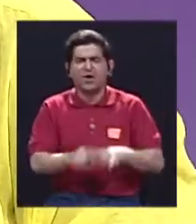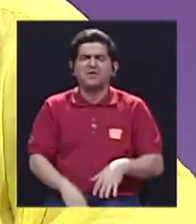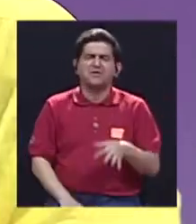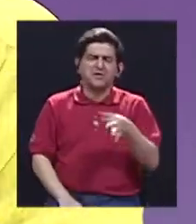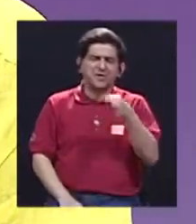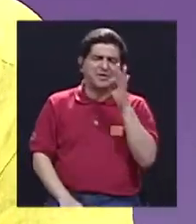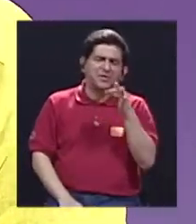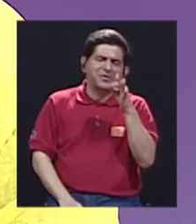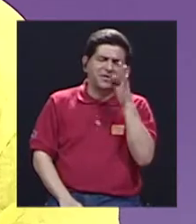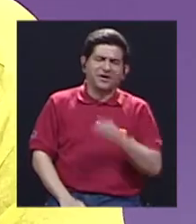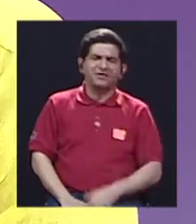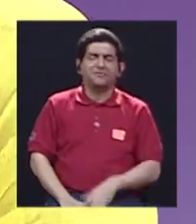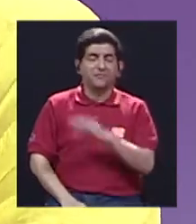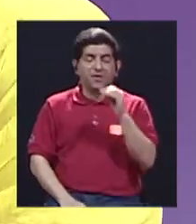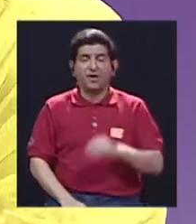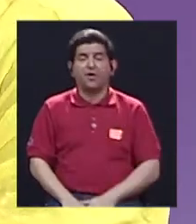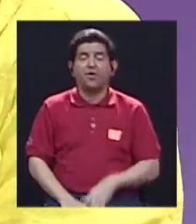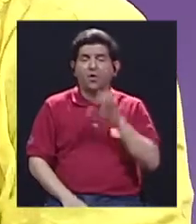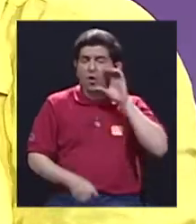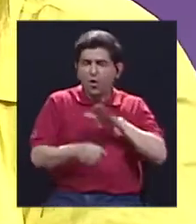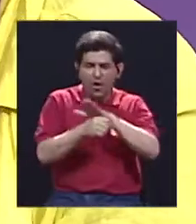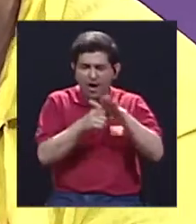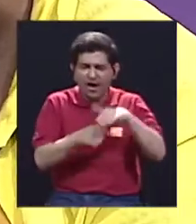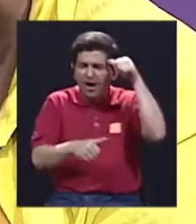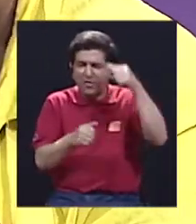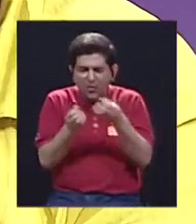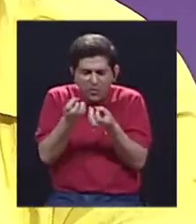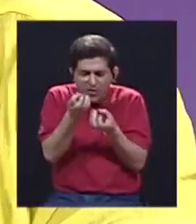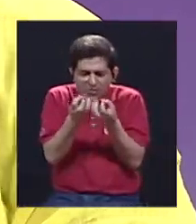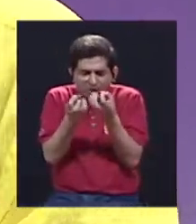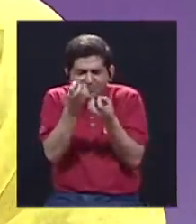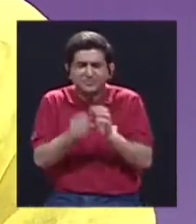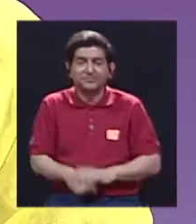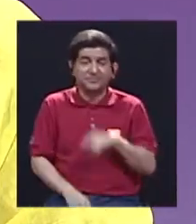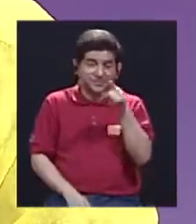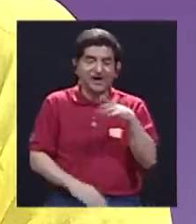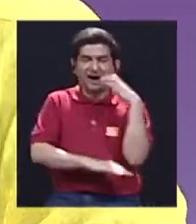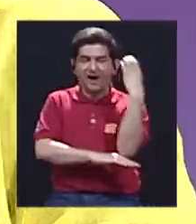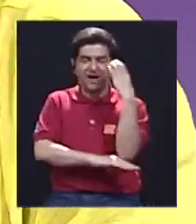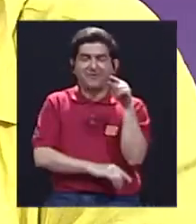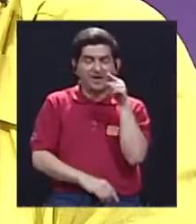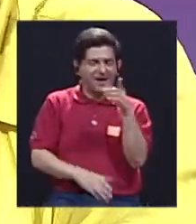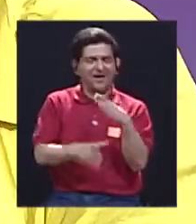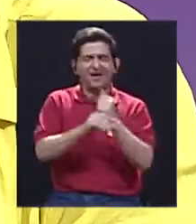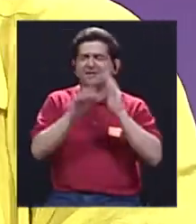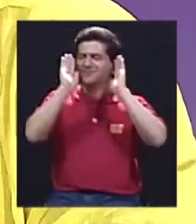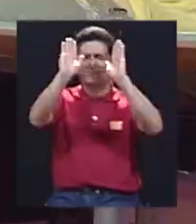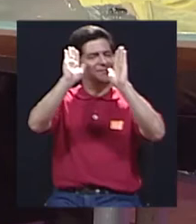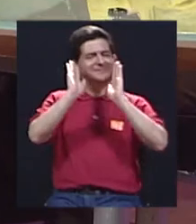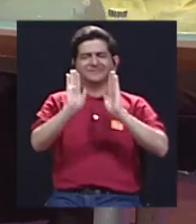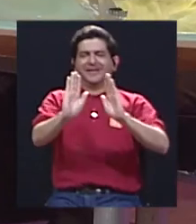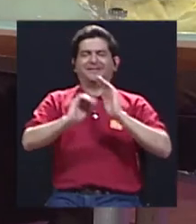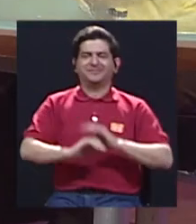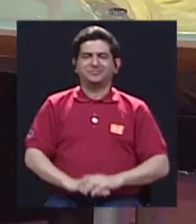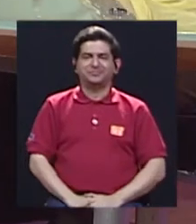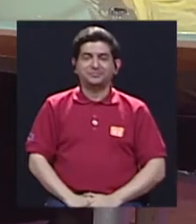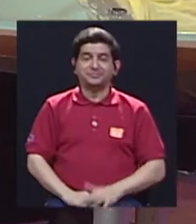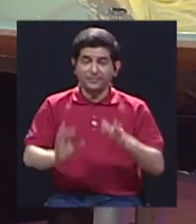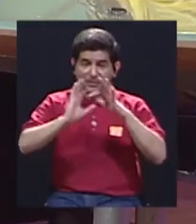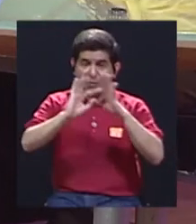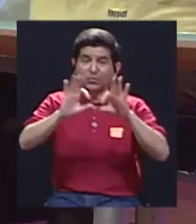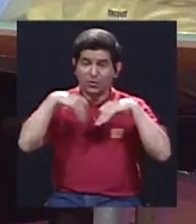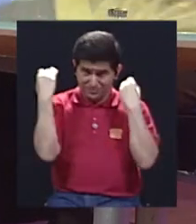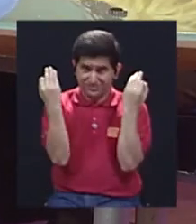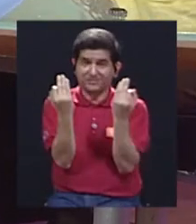café de ese cacao que es le sale espuma se acuerda que en colombia con la maestra me hizo uno delicioso y es unión